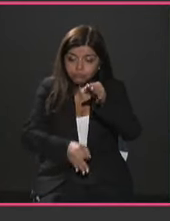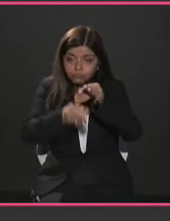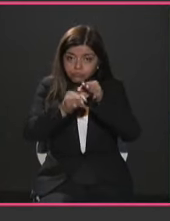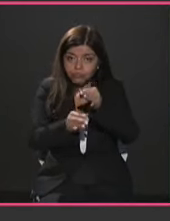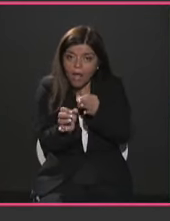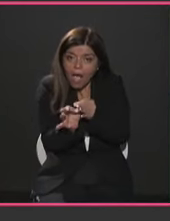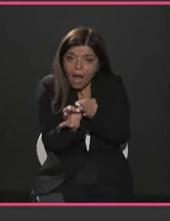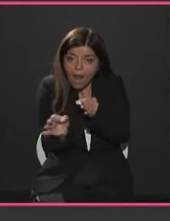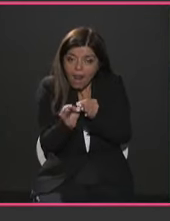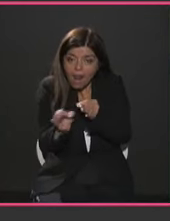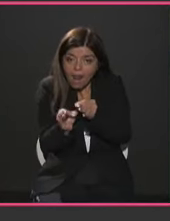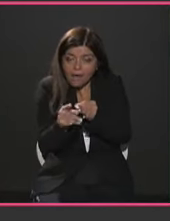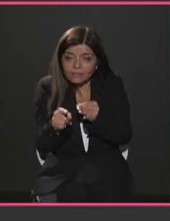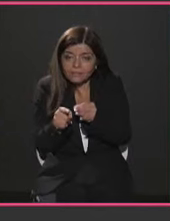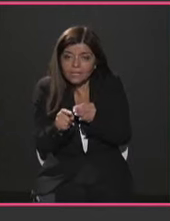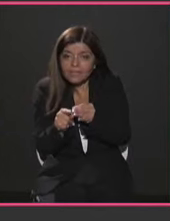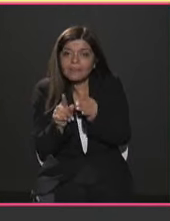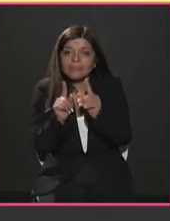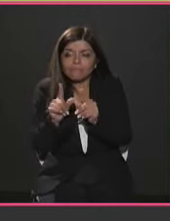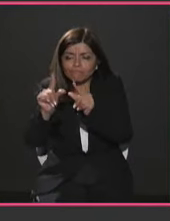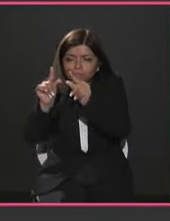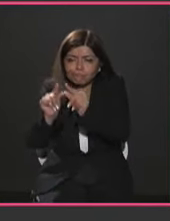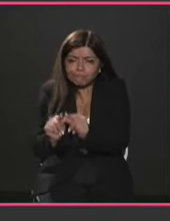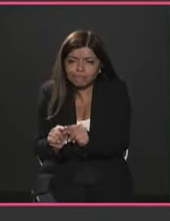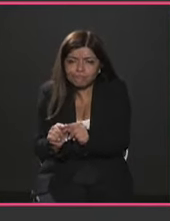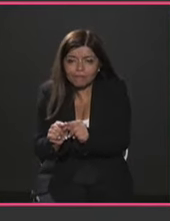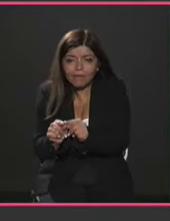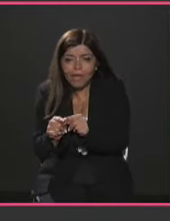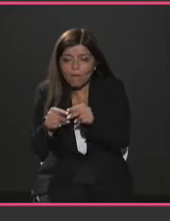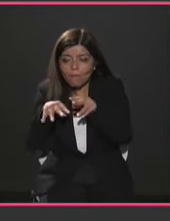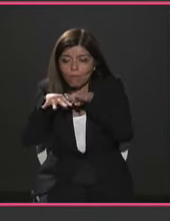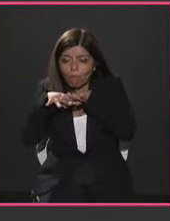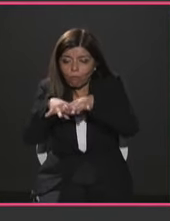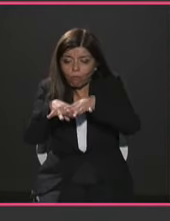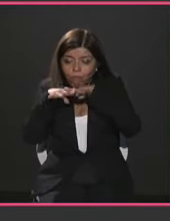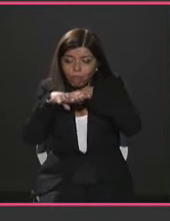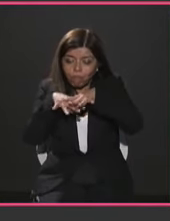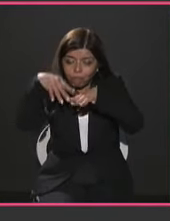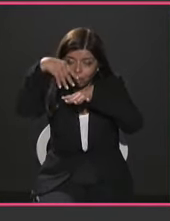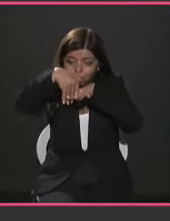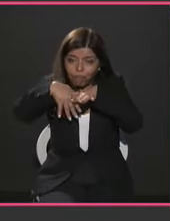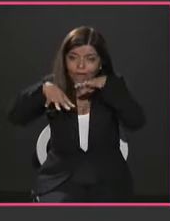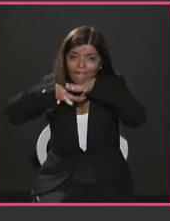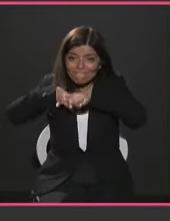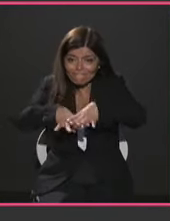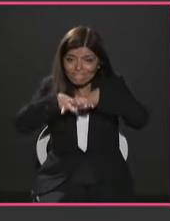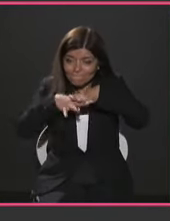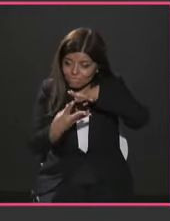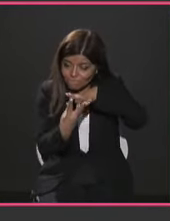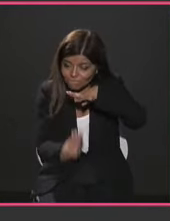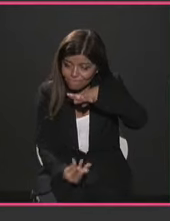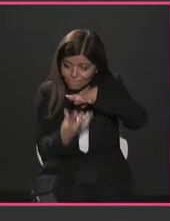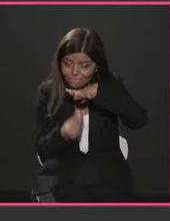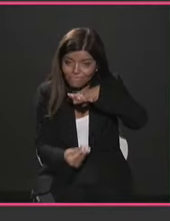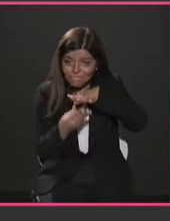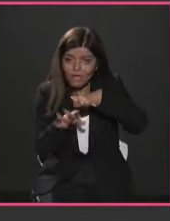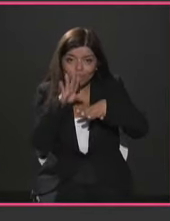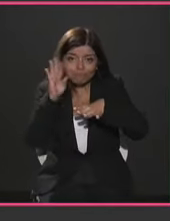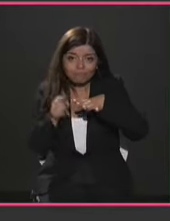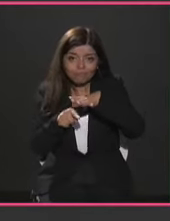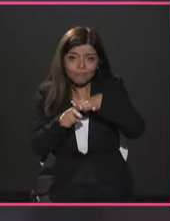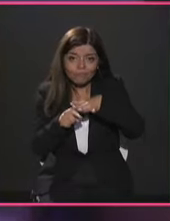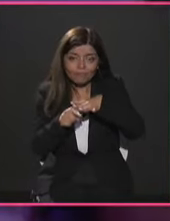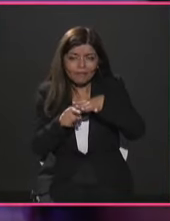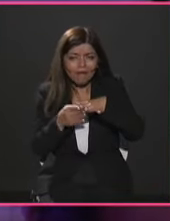esta bacteria tiene que ser más pequeño que las bacterias porque pasó a través de este filtro de pasteurización Y de esa manera